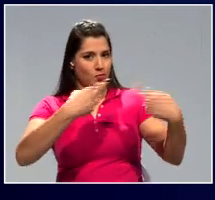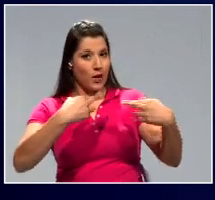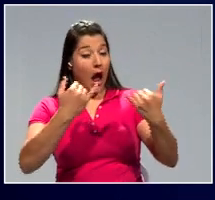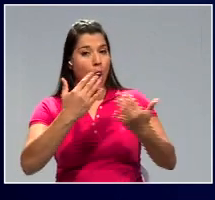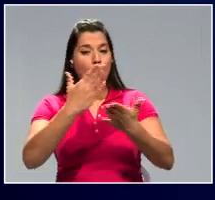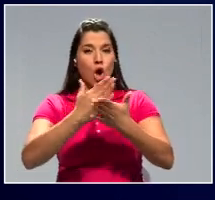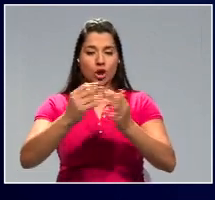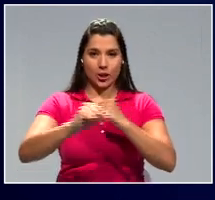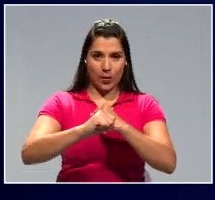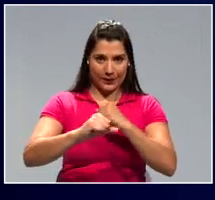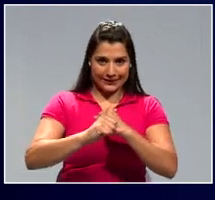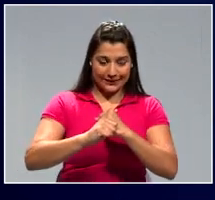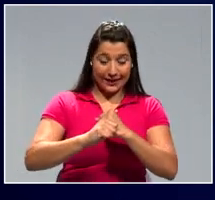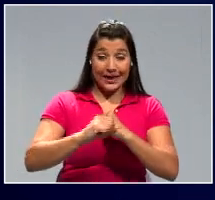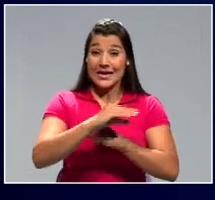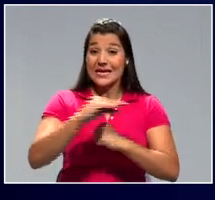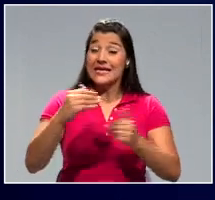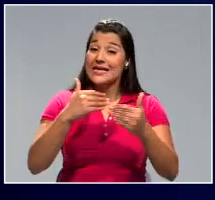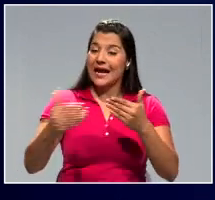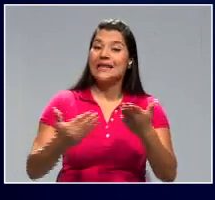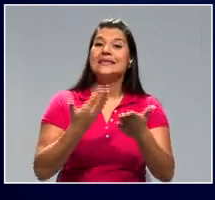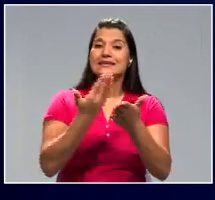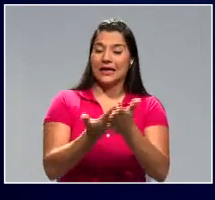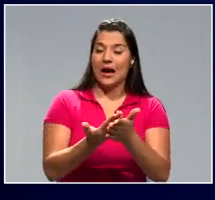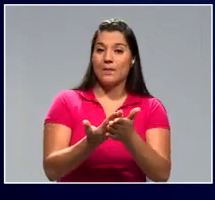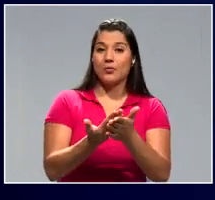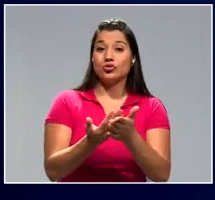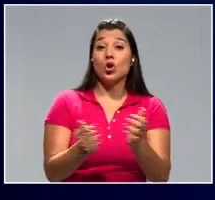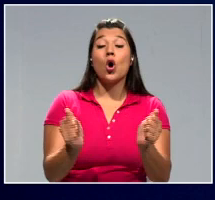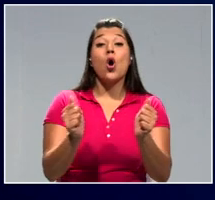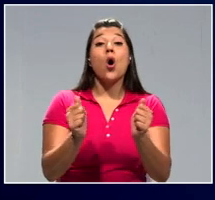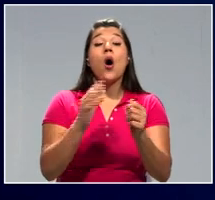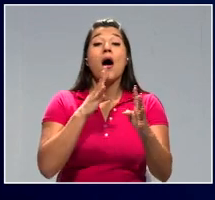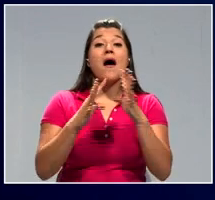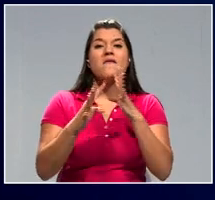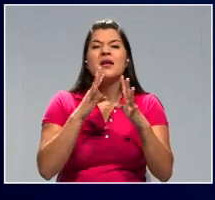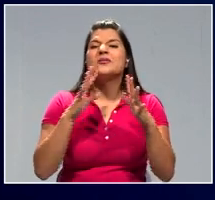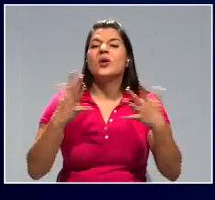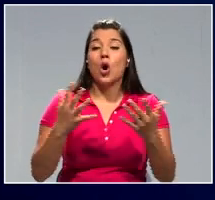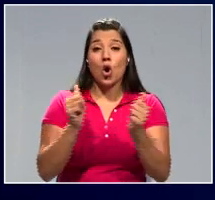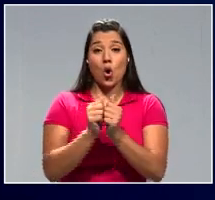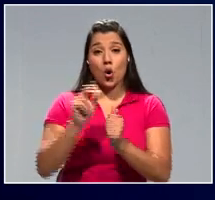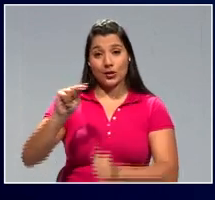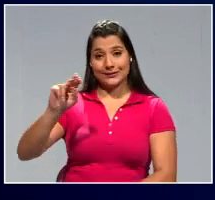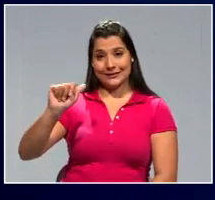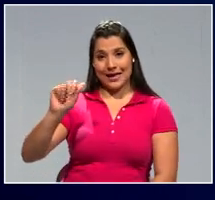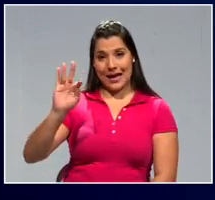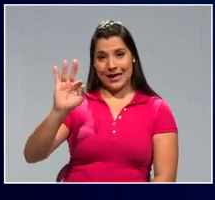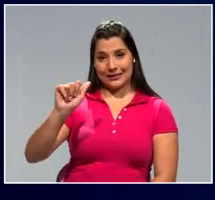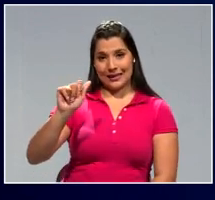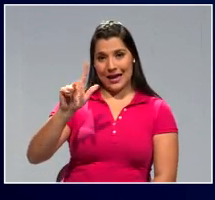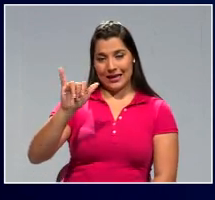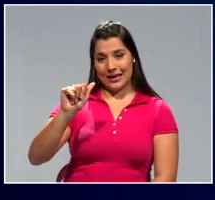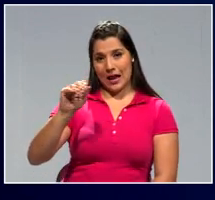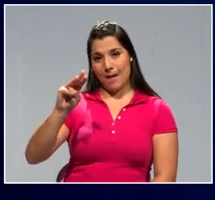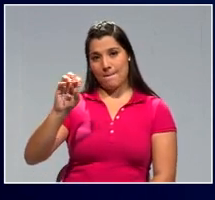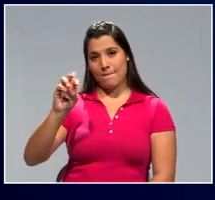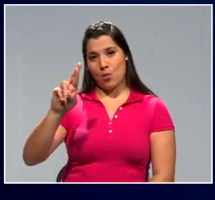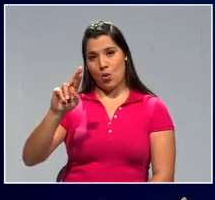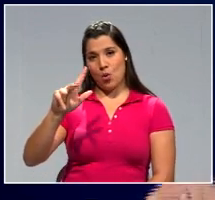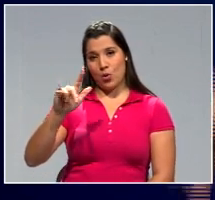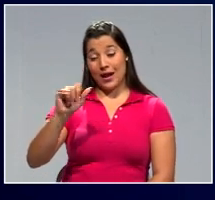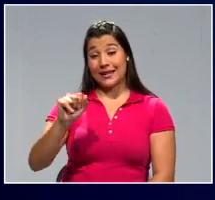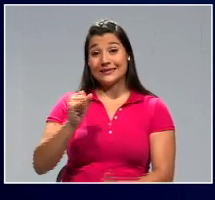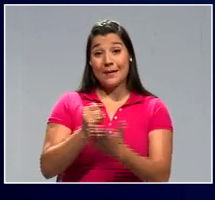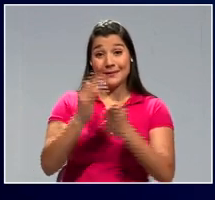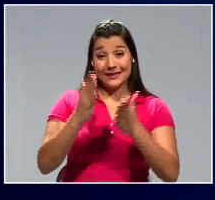corte comercial y enseguida regresamos conversando con Natalia Morales, investigadora del Estado